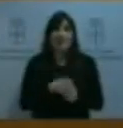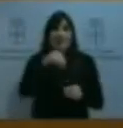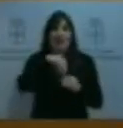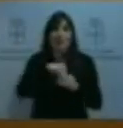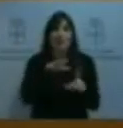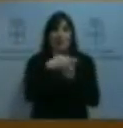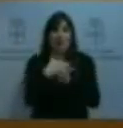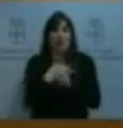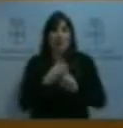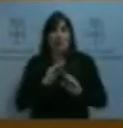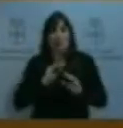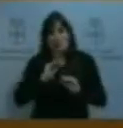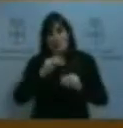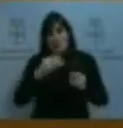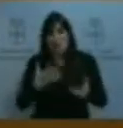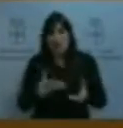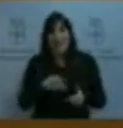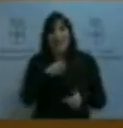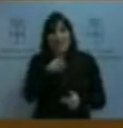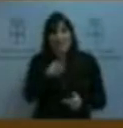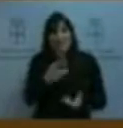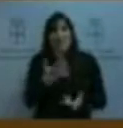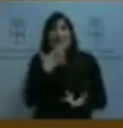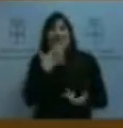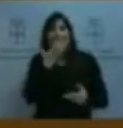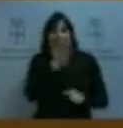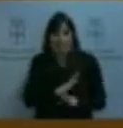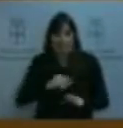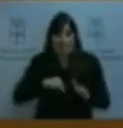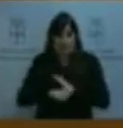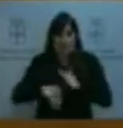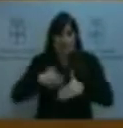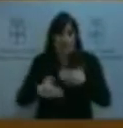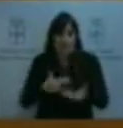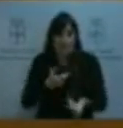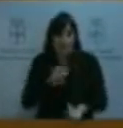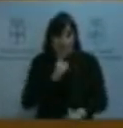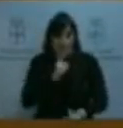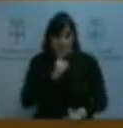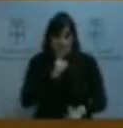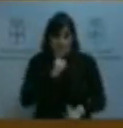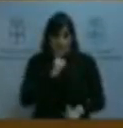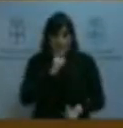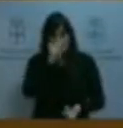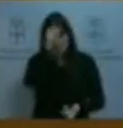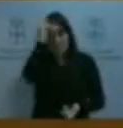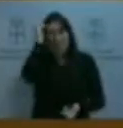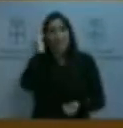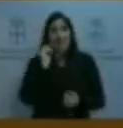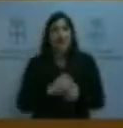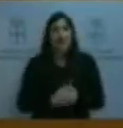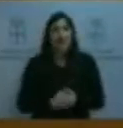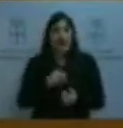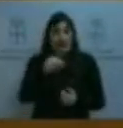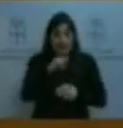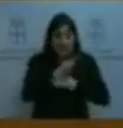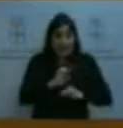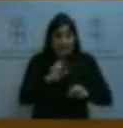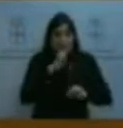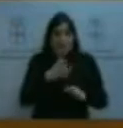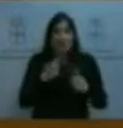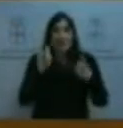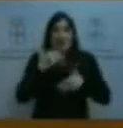lleva a cabo alguna tramitación. Y dicho esto, también en la Cámara, para agilizar el procedimiento legislativo en